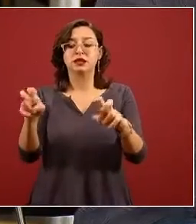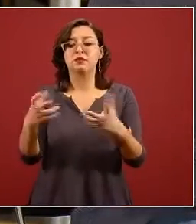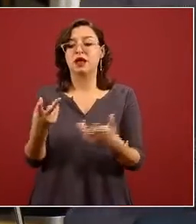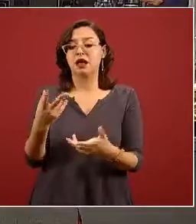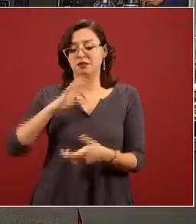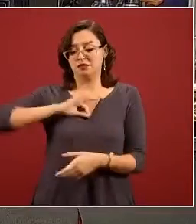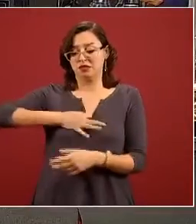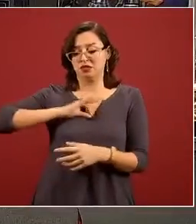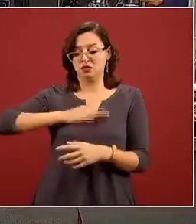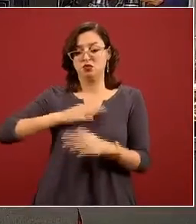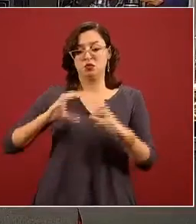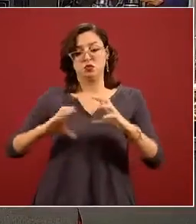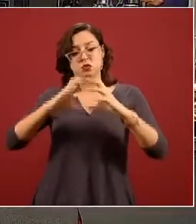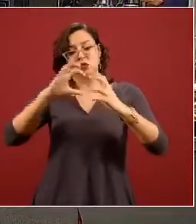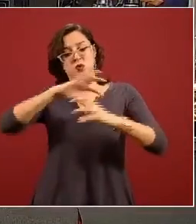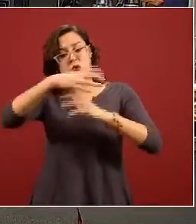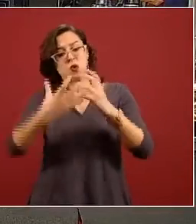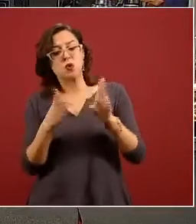Gracias.